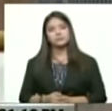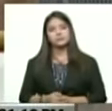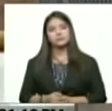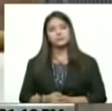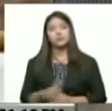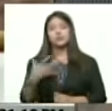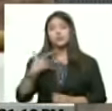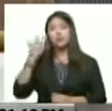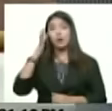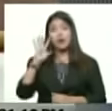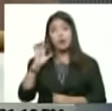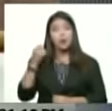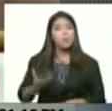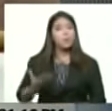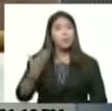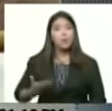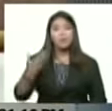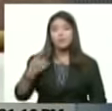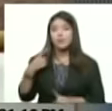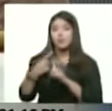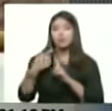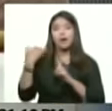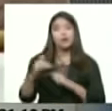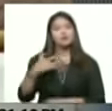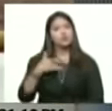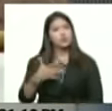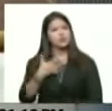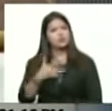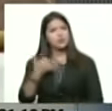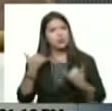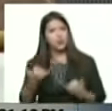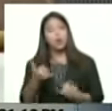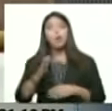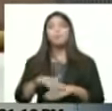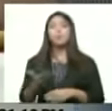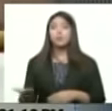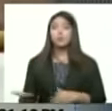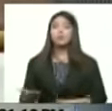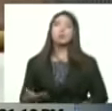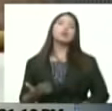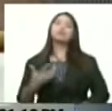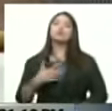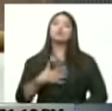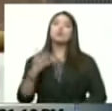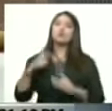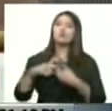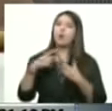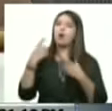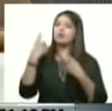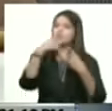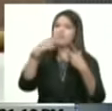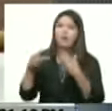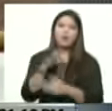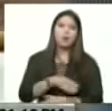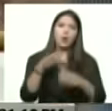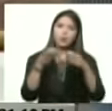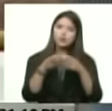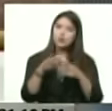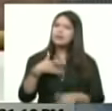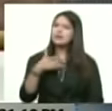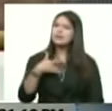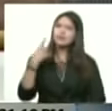Creo que lo importante, una de las cosas más favorables que yo siento en este momento, porque yo he formado parte de muchas comisiones, lo que